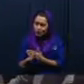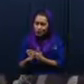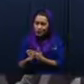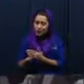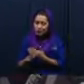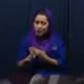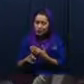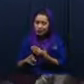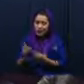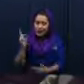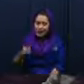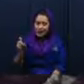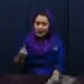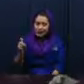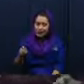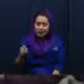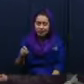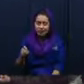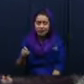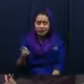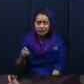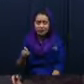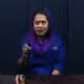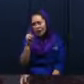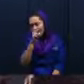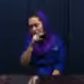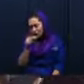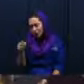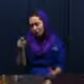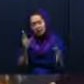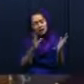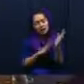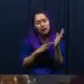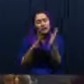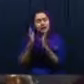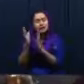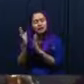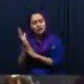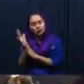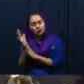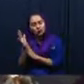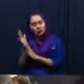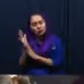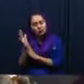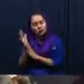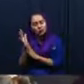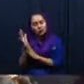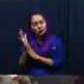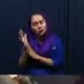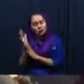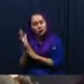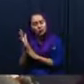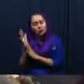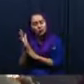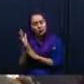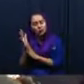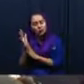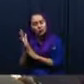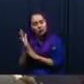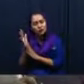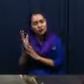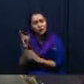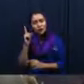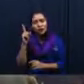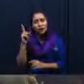salir, en el nombre de Jesús, puesto que me has enviado, Señor, como uno de tus cinco